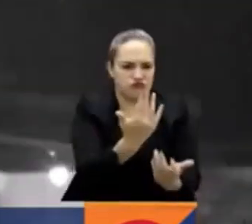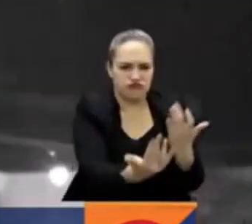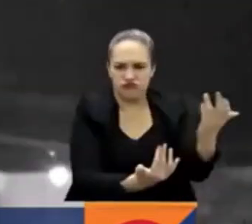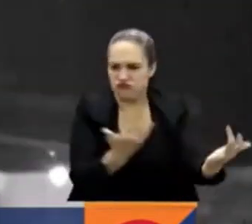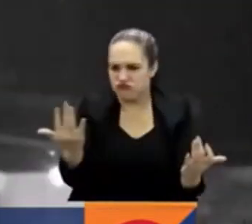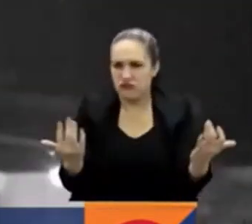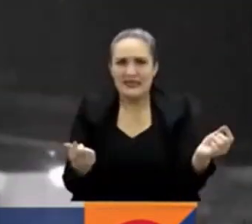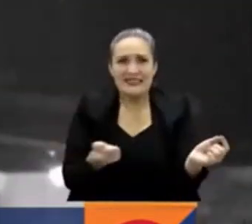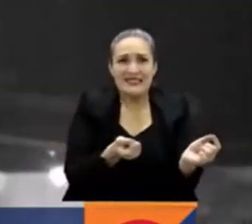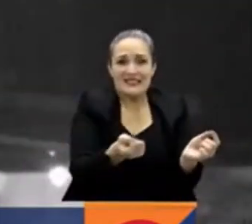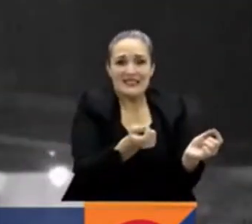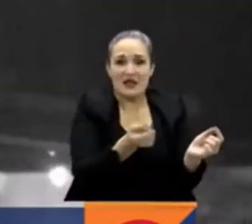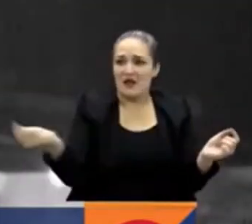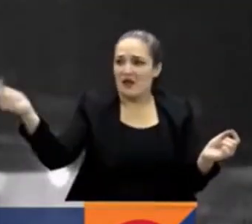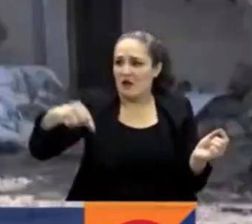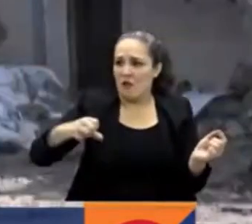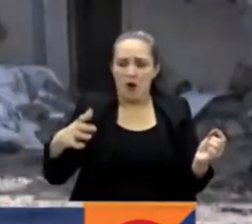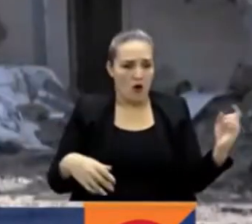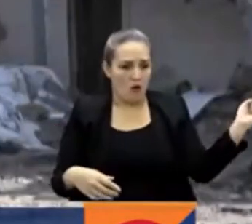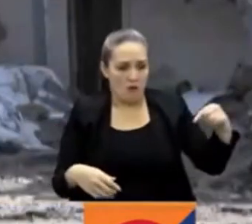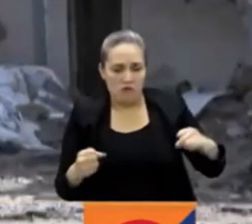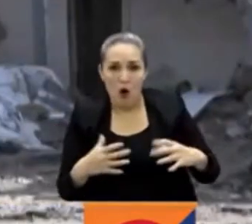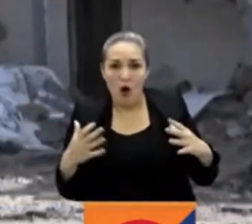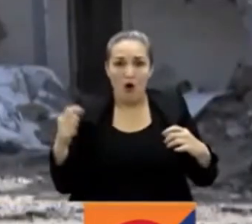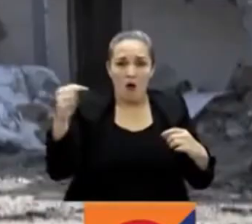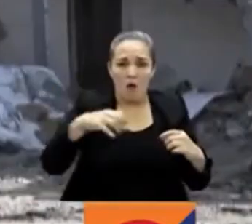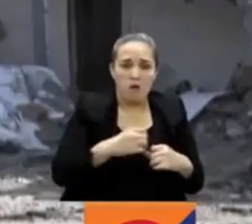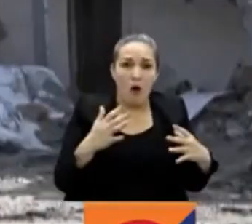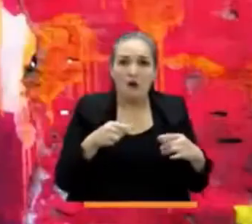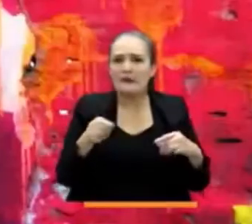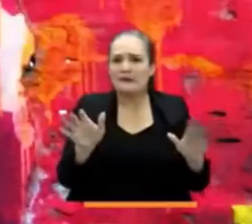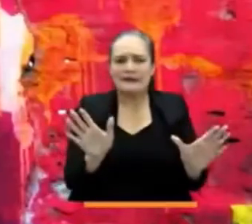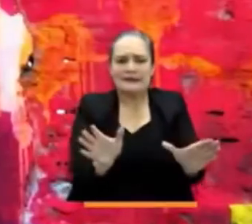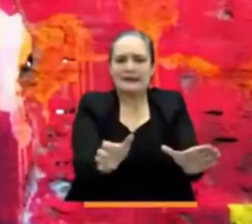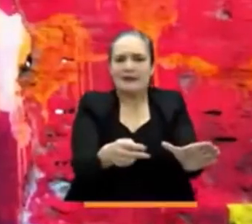el área ligados a los tantos ataques que acumula el país.